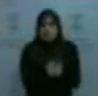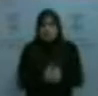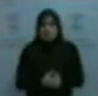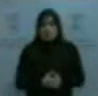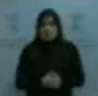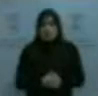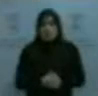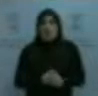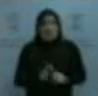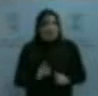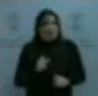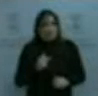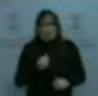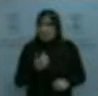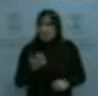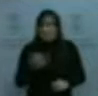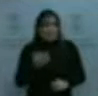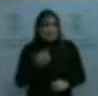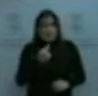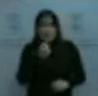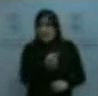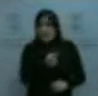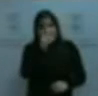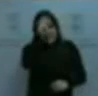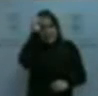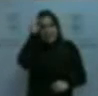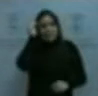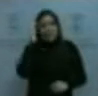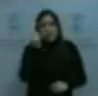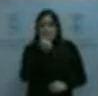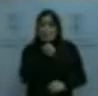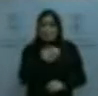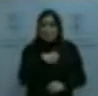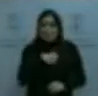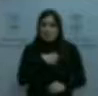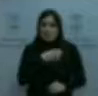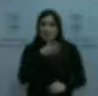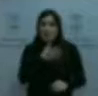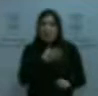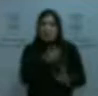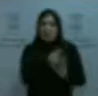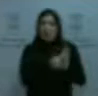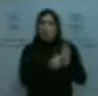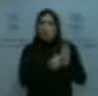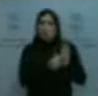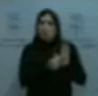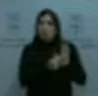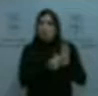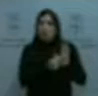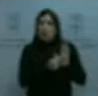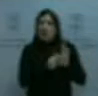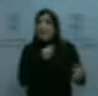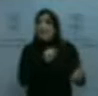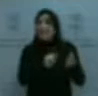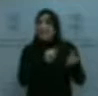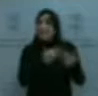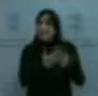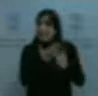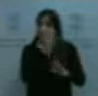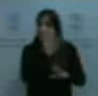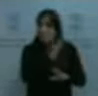alusión al comentario que en el punto de debate de una proposición, un proyecto de una proposición de ley de este